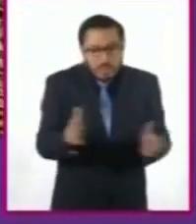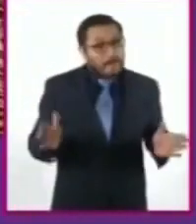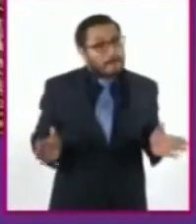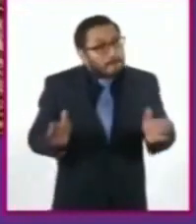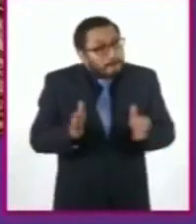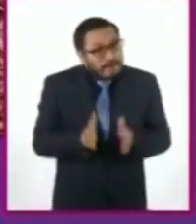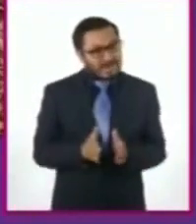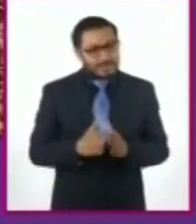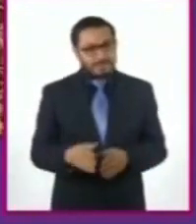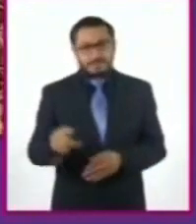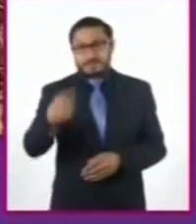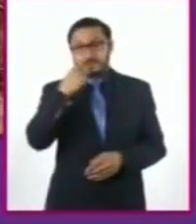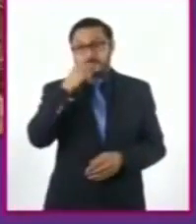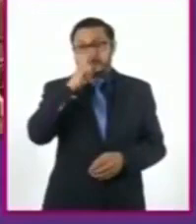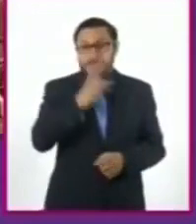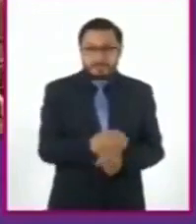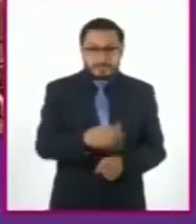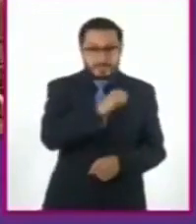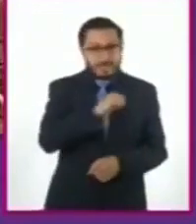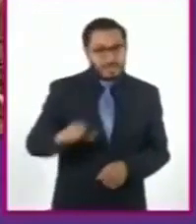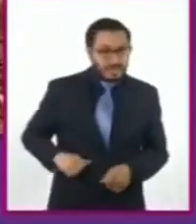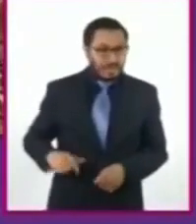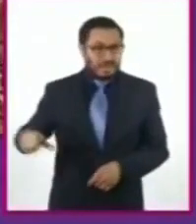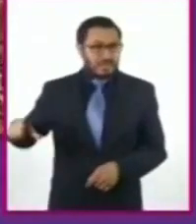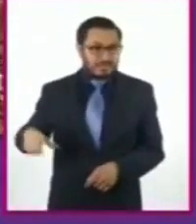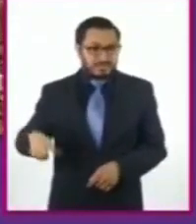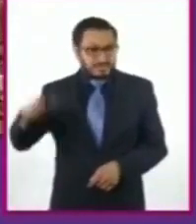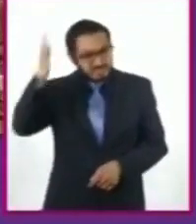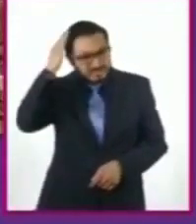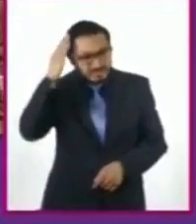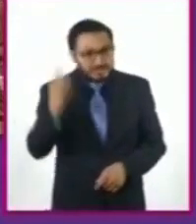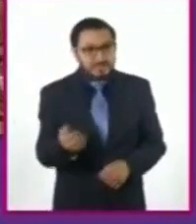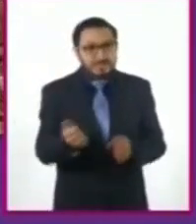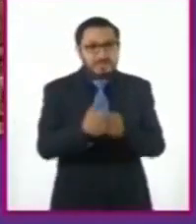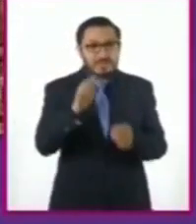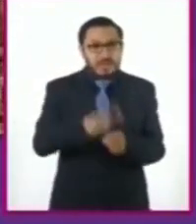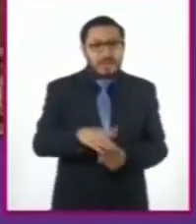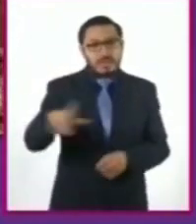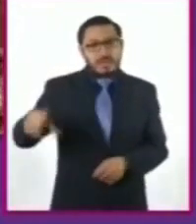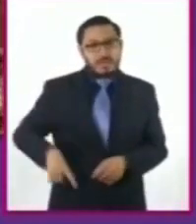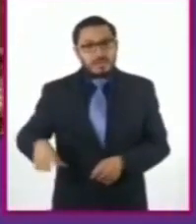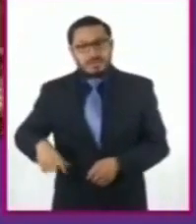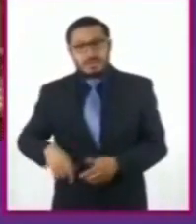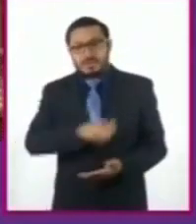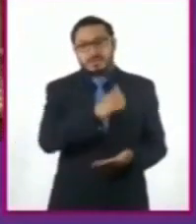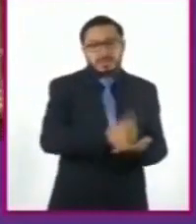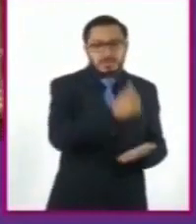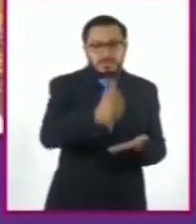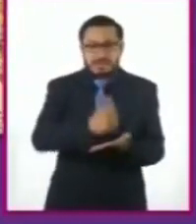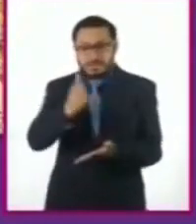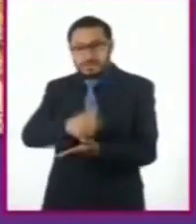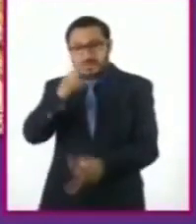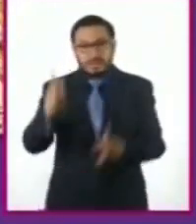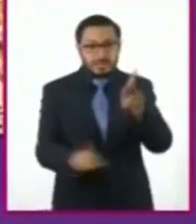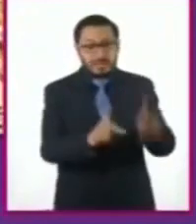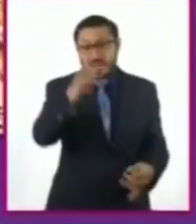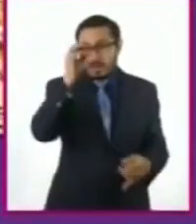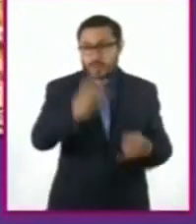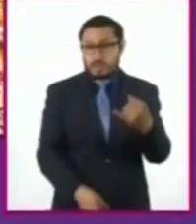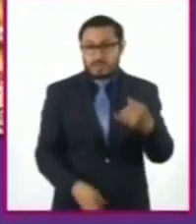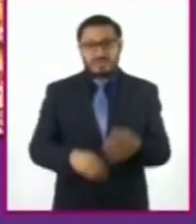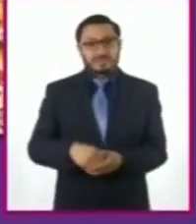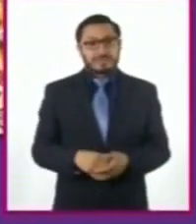de alcaldes y regidores. Se encargaban de administrar y gobernar ciudades y pueblos. Y, finalmente,